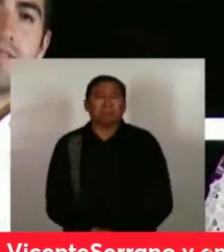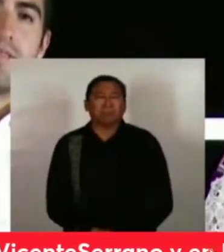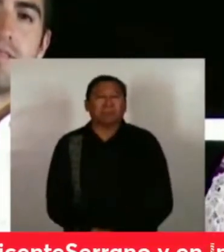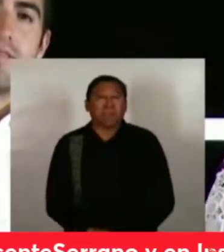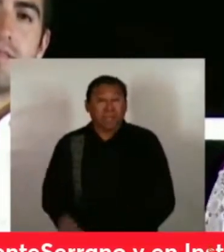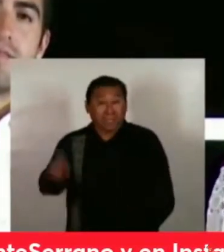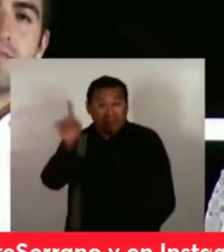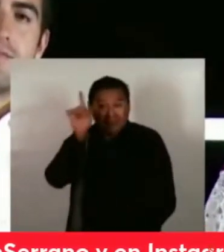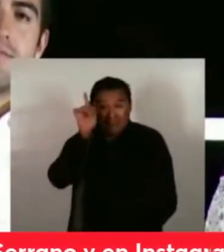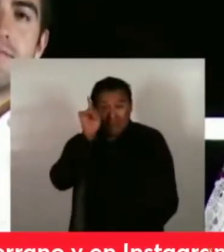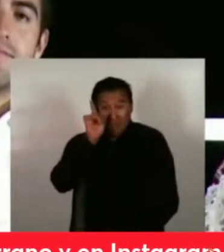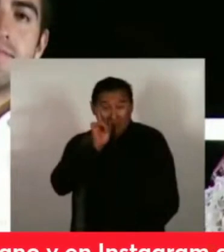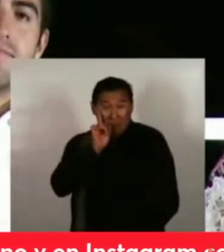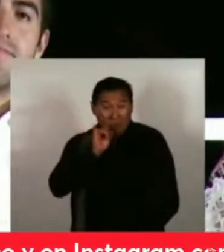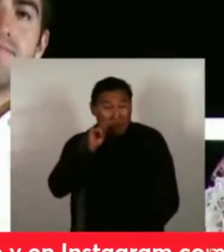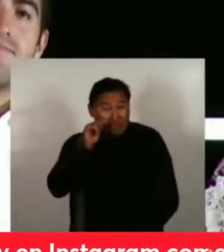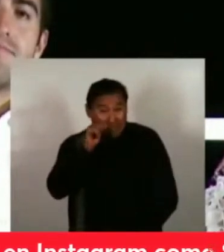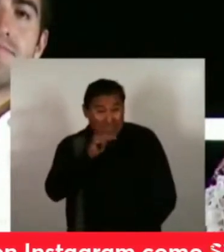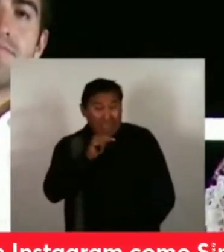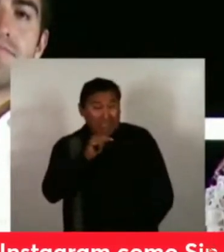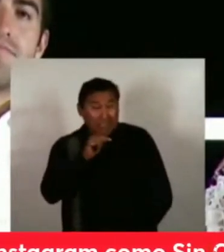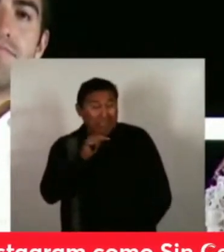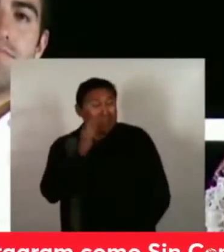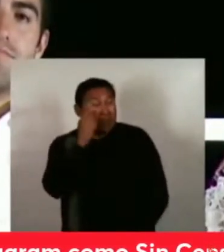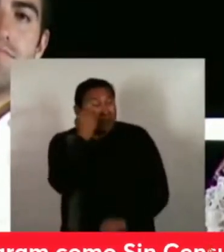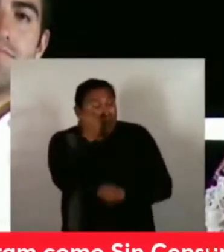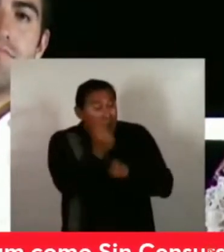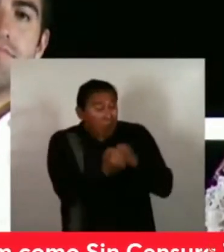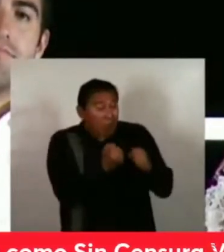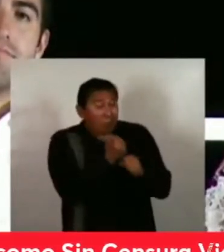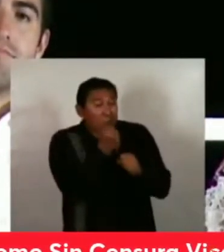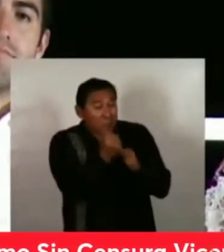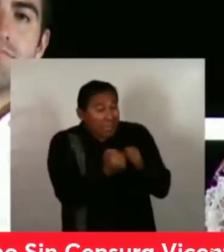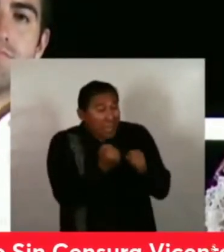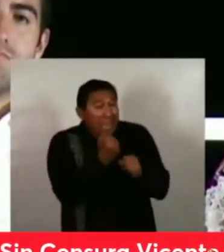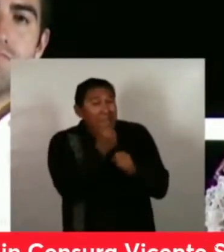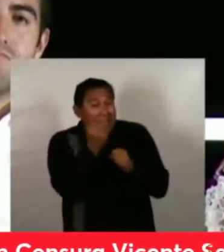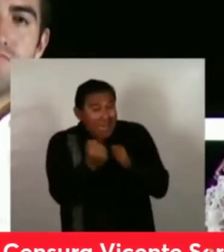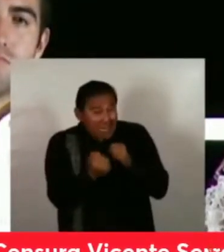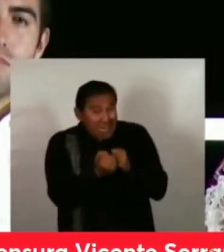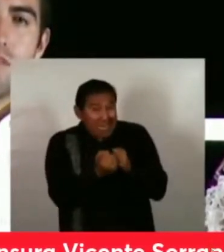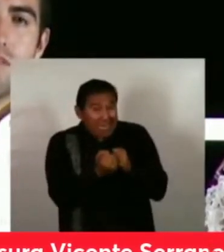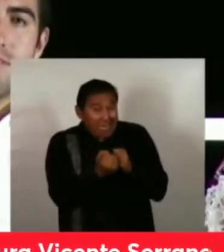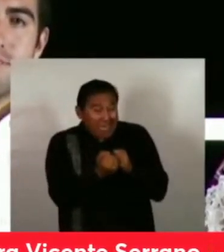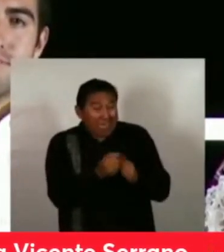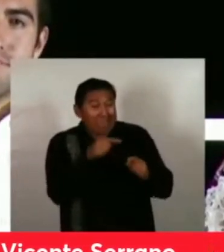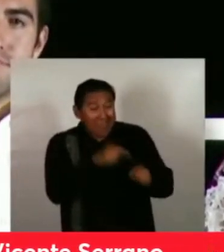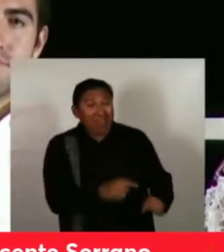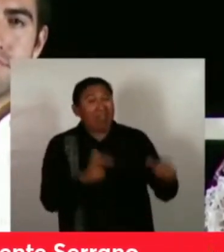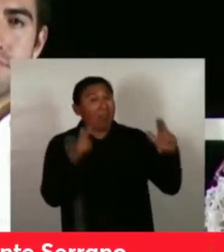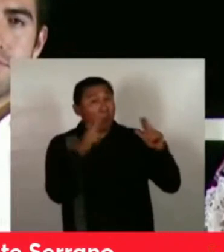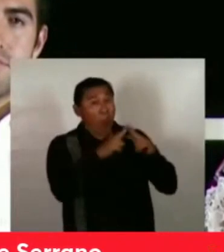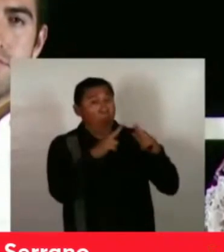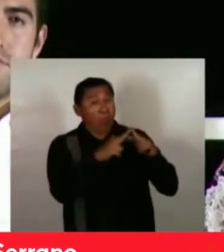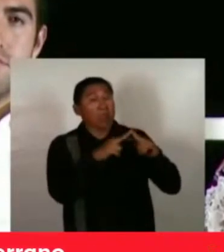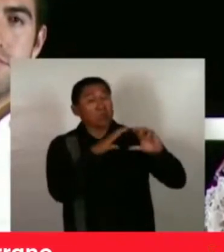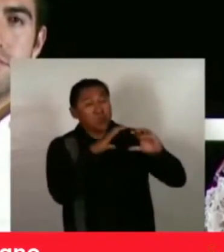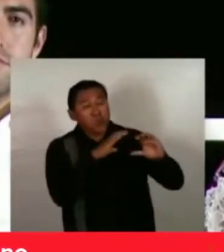Las mujeres nos hemos dedicado por muchos años al cuidado del hogar, ¿sí o no?